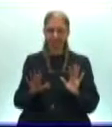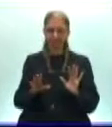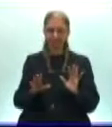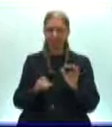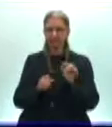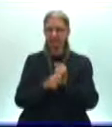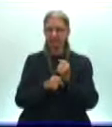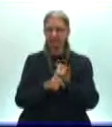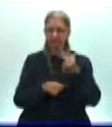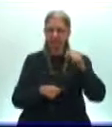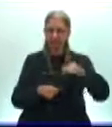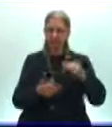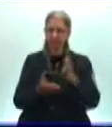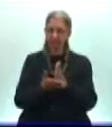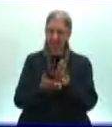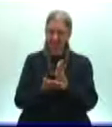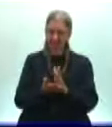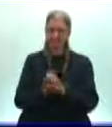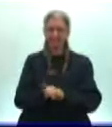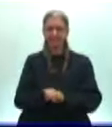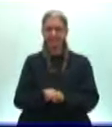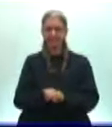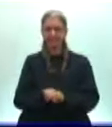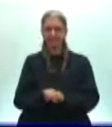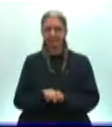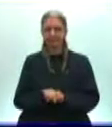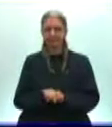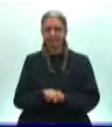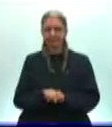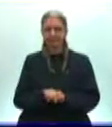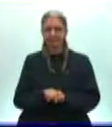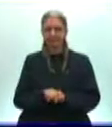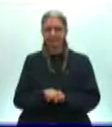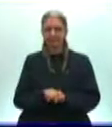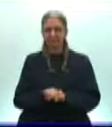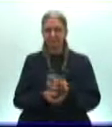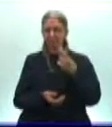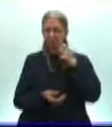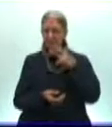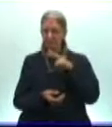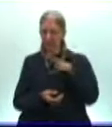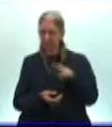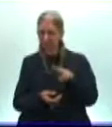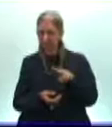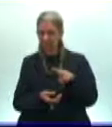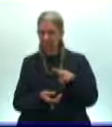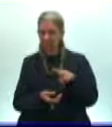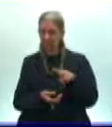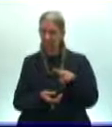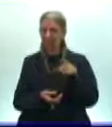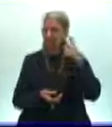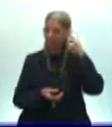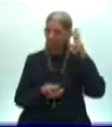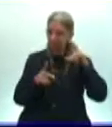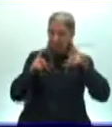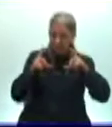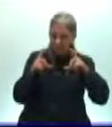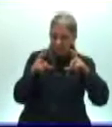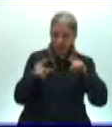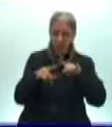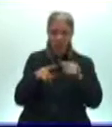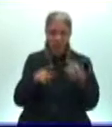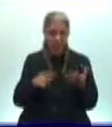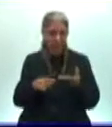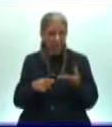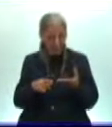que vamos a resolver en la clase de hoy. Lo estamos viendo, pero no vamos a